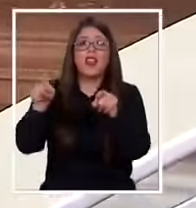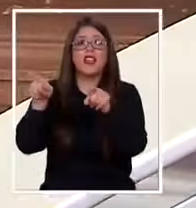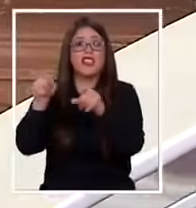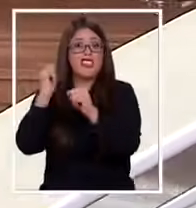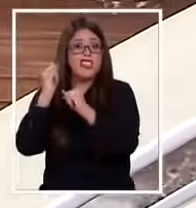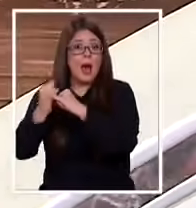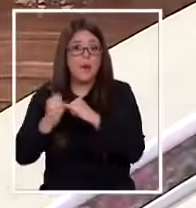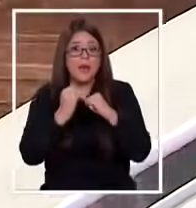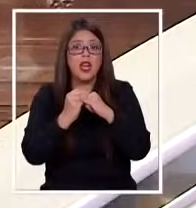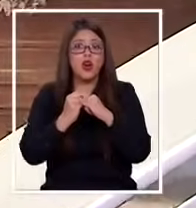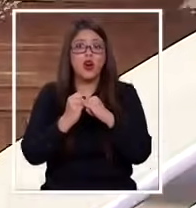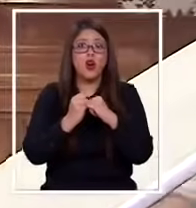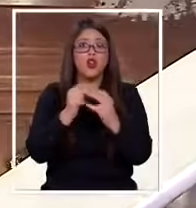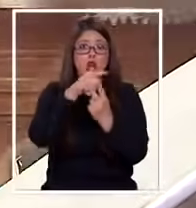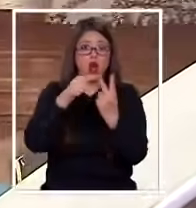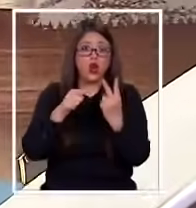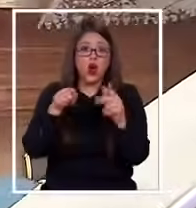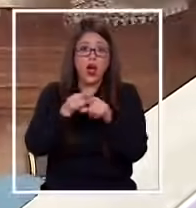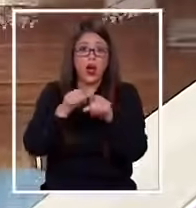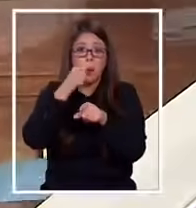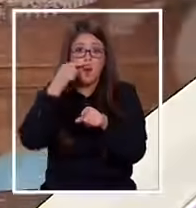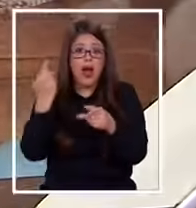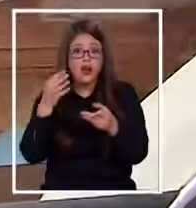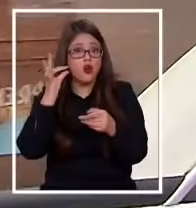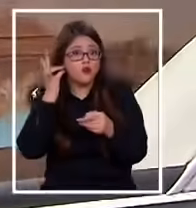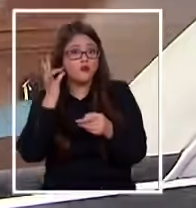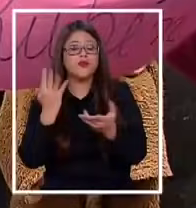Rubén les dieron una multitudinaria despedida.